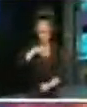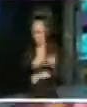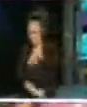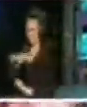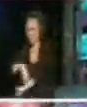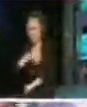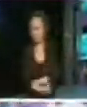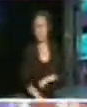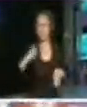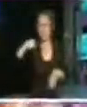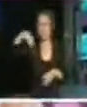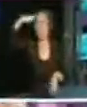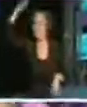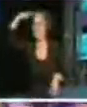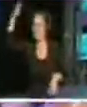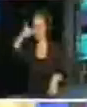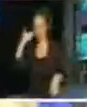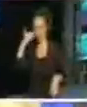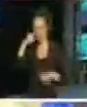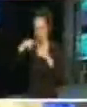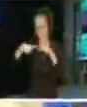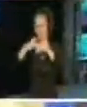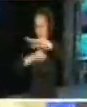De los banqueros y sus altos